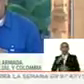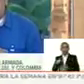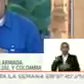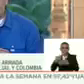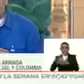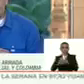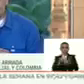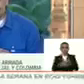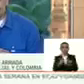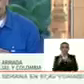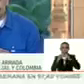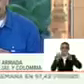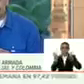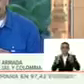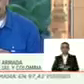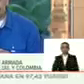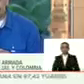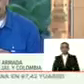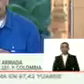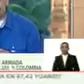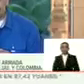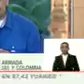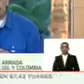por la paz